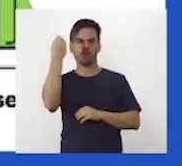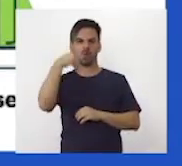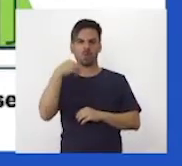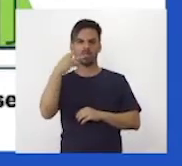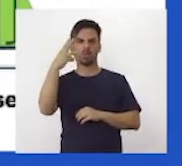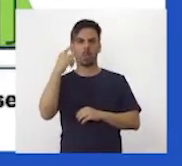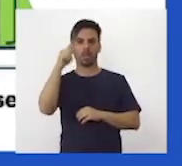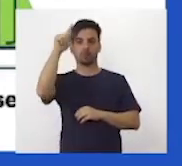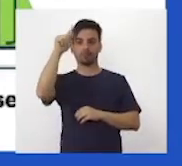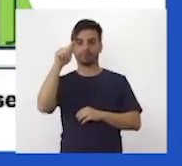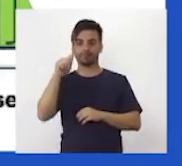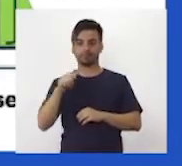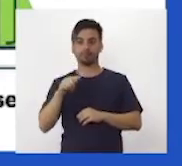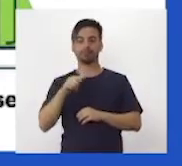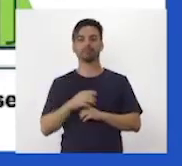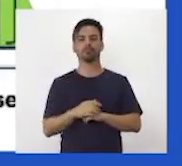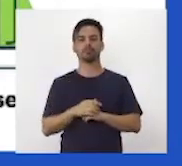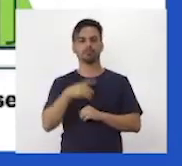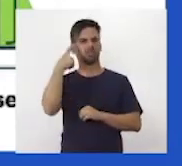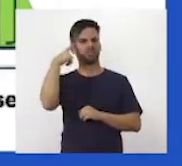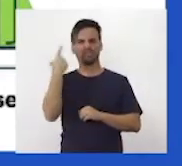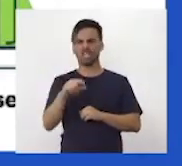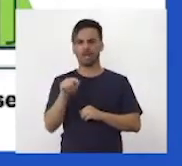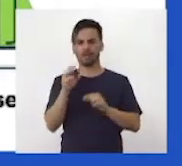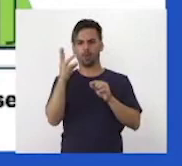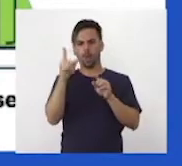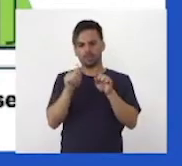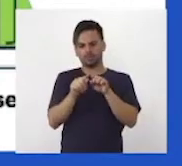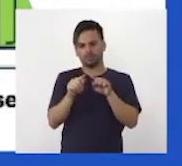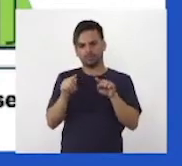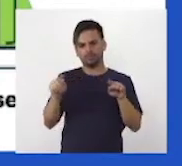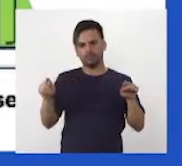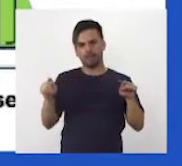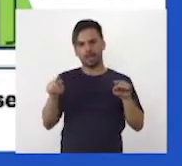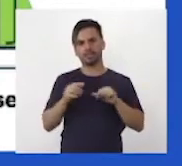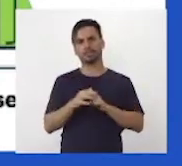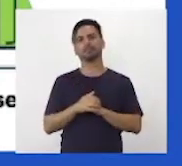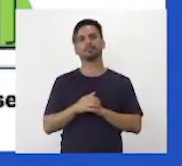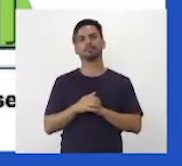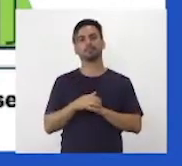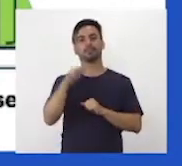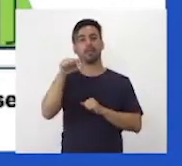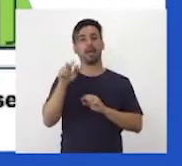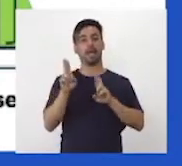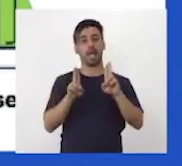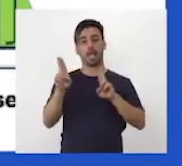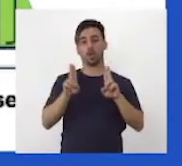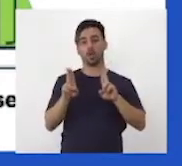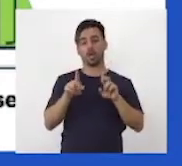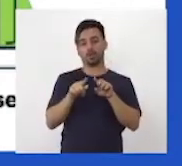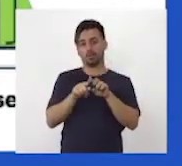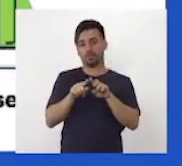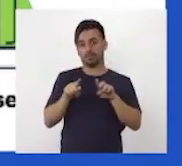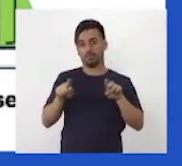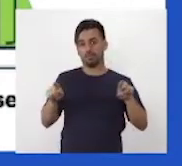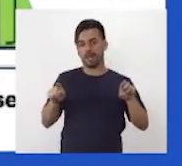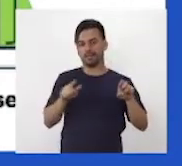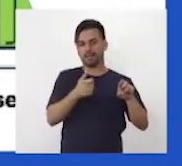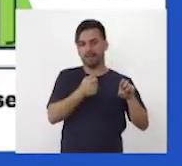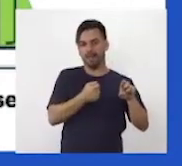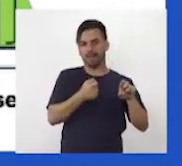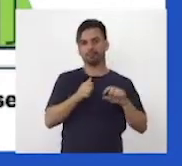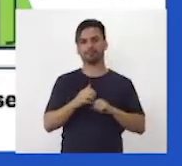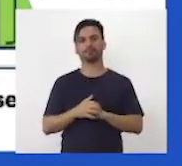¿Qué desconoces? El valor de la base. Le hemos designado a la base la variable